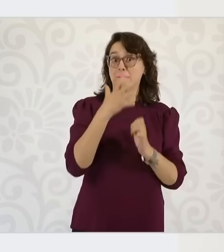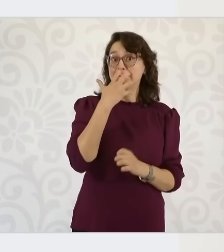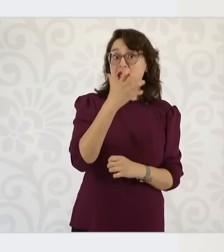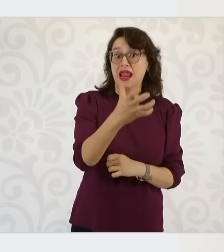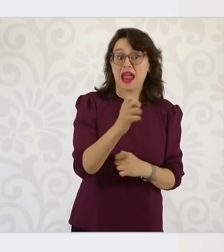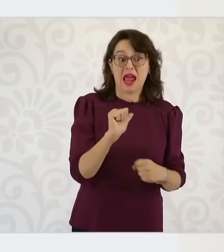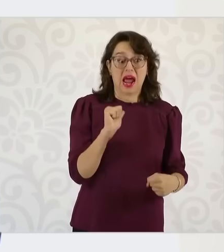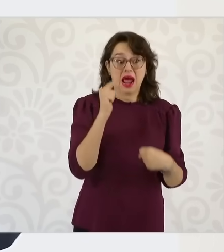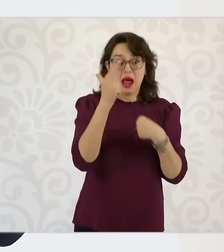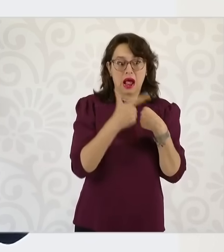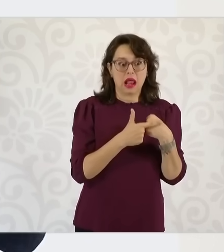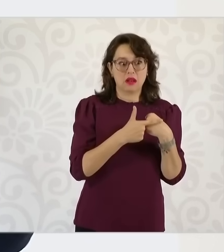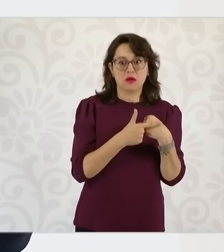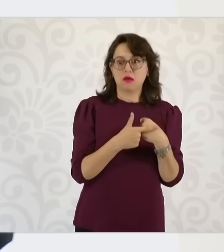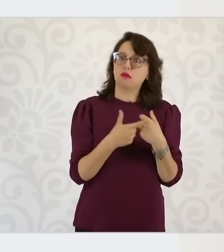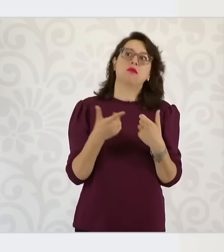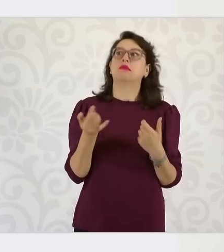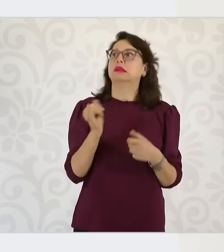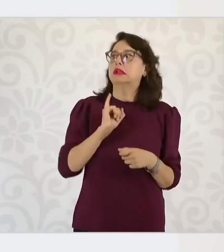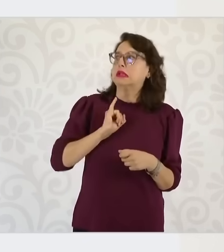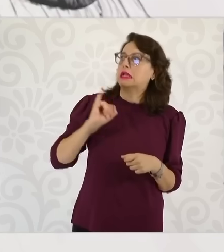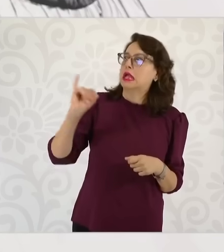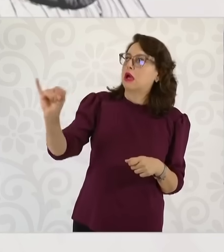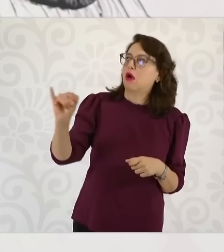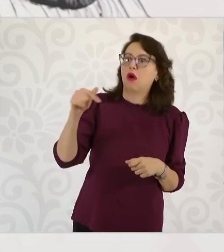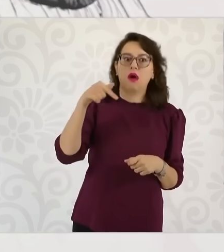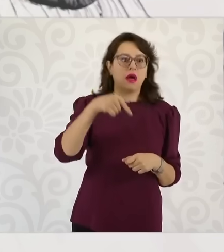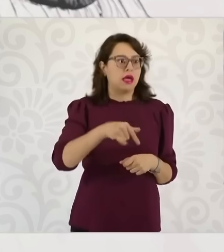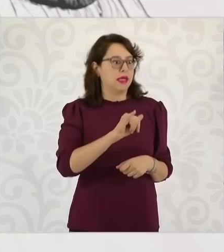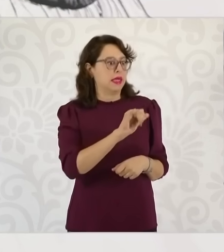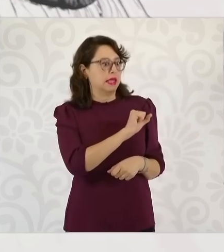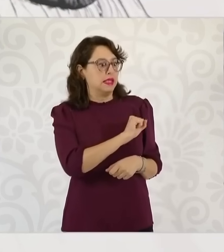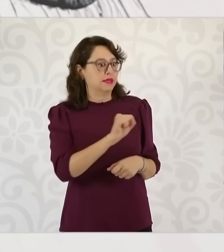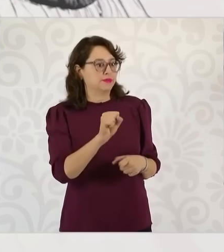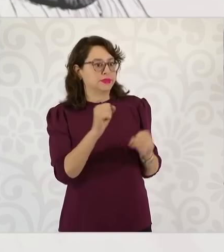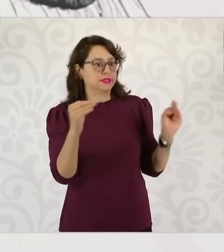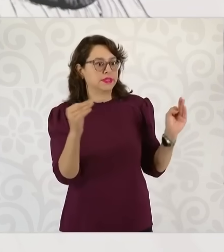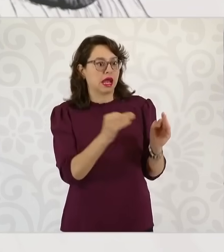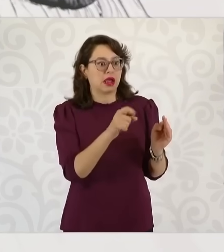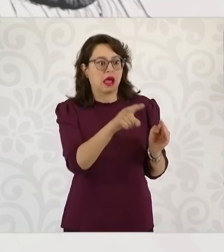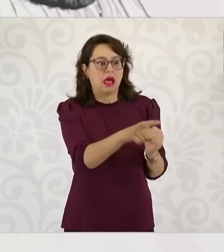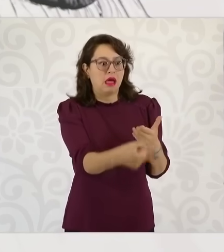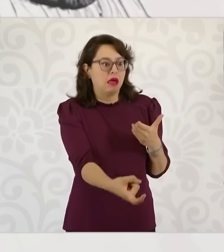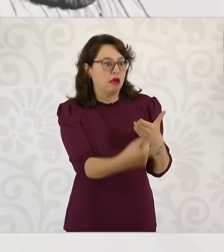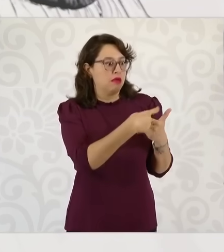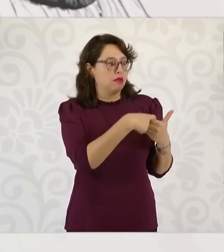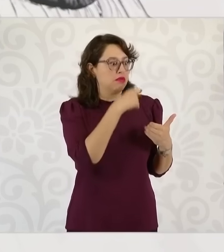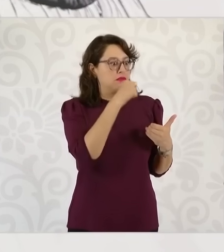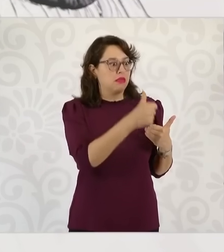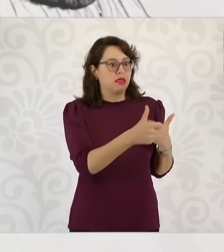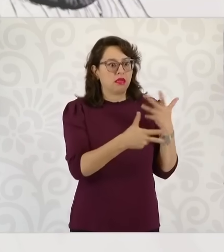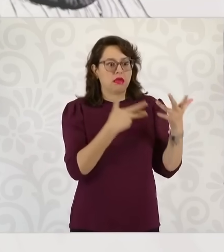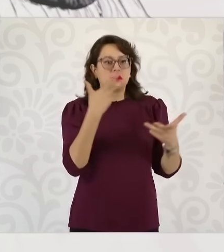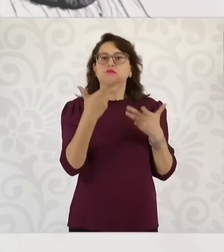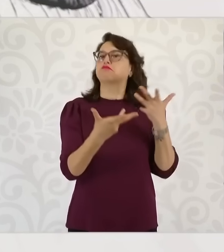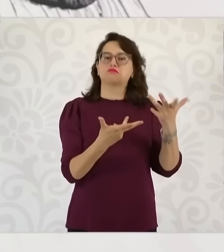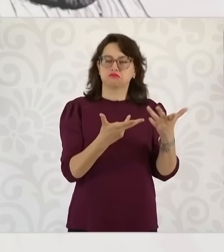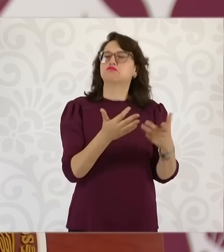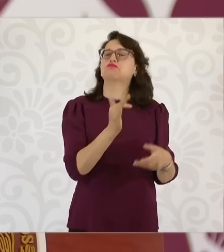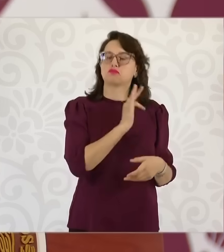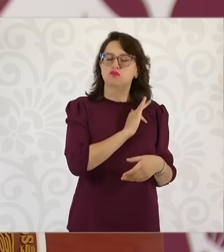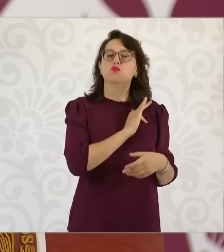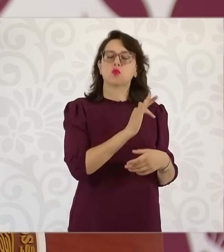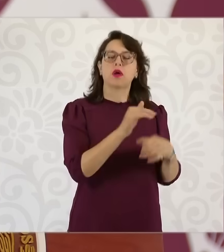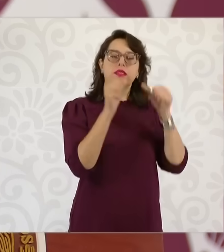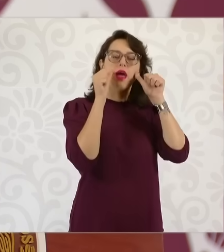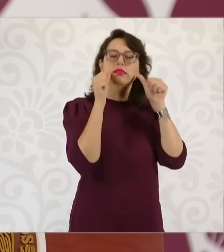salud del IMSS. Y hay un mecanismo interno, por si no es derechohabiente, pues cómo se compensa al IMSS por haber recibido